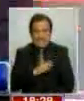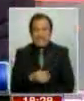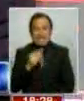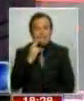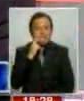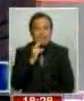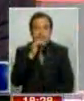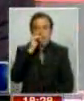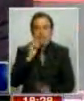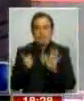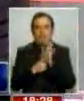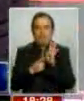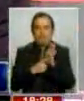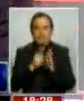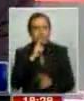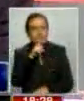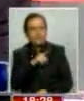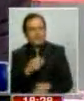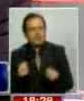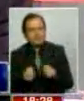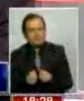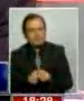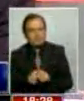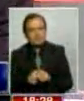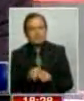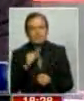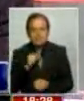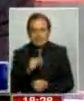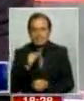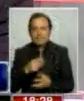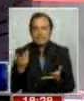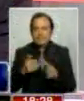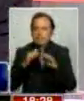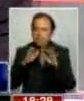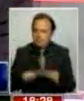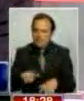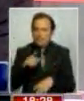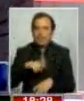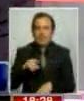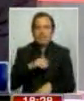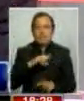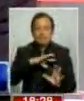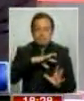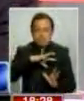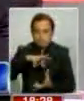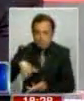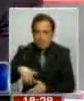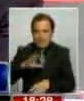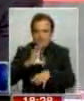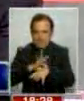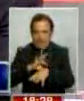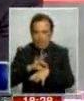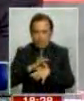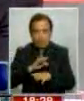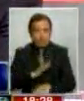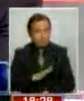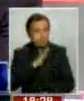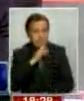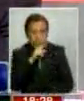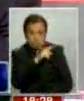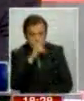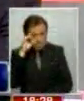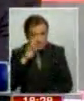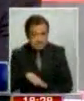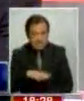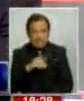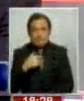pasa con el mercado interno? ¿Qué pasa con el mercado interno? Y aquí también siguiendo las buenas prácticas de la OECD. Yo no sé si tú bien lo sabes, es que nosotros